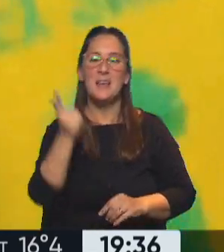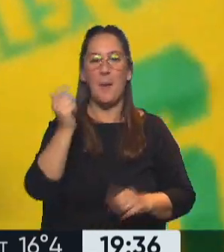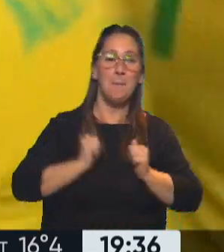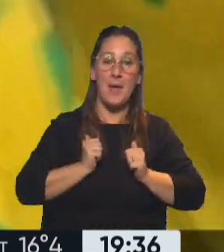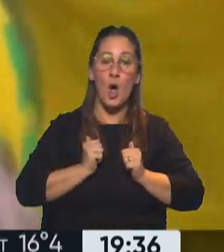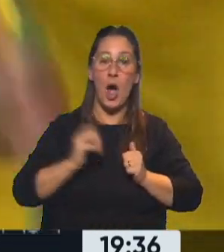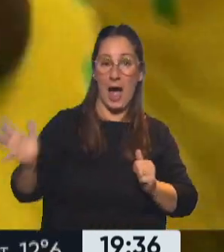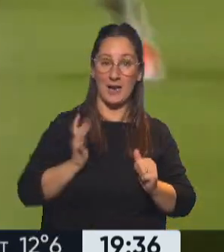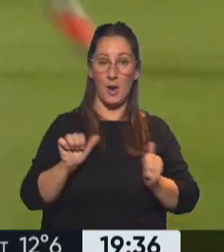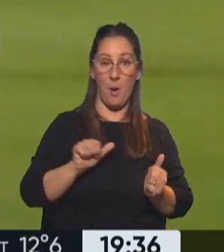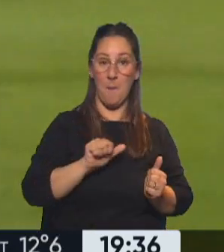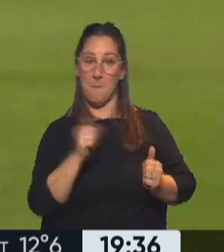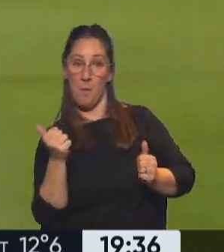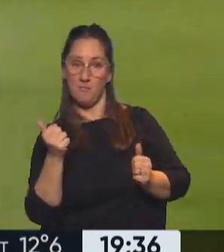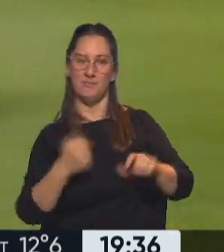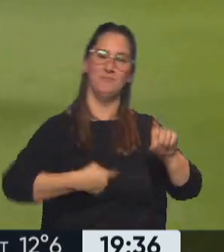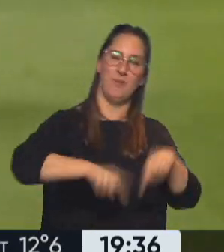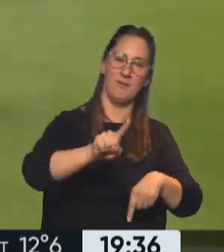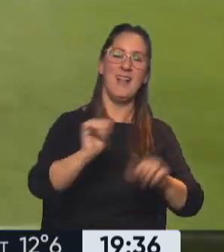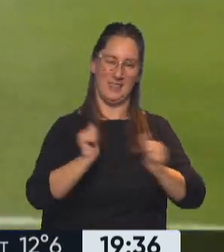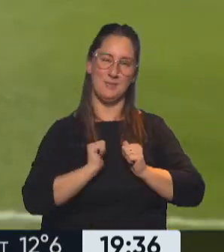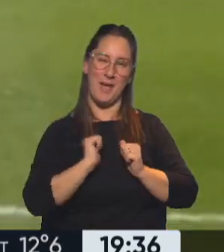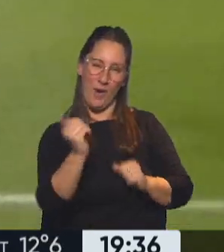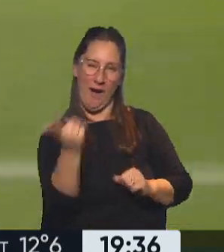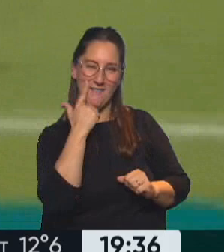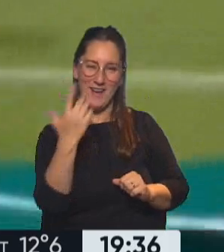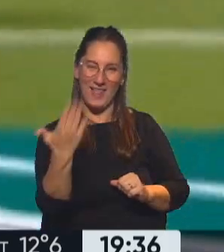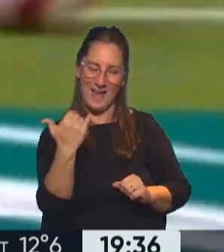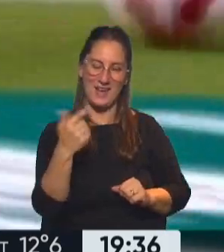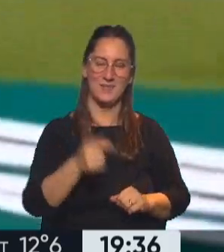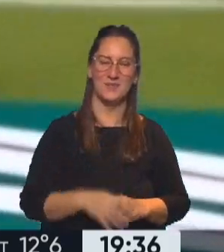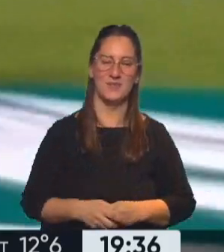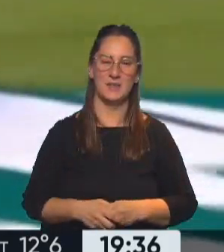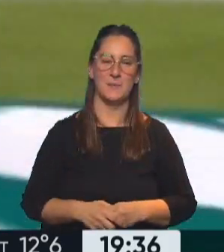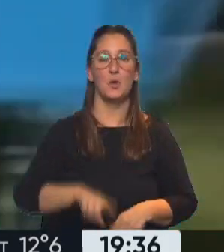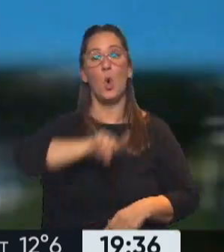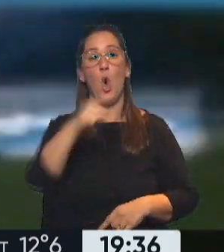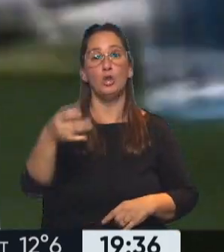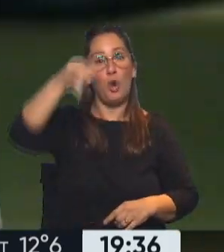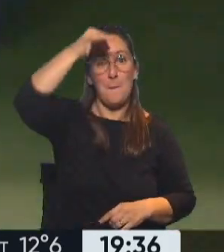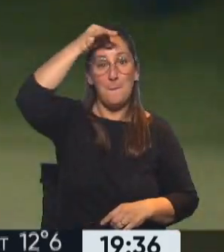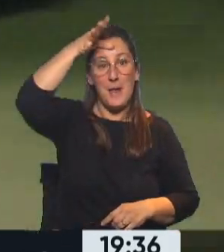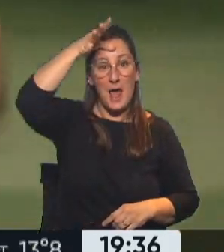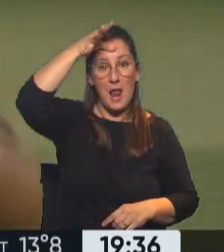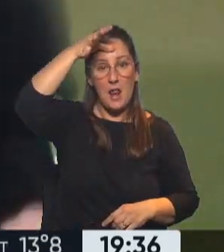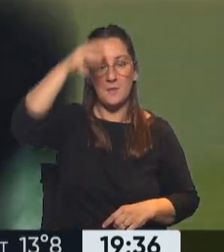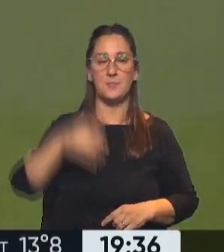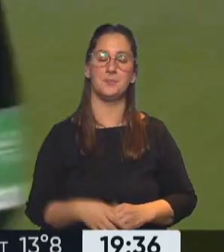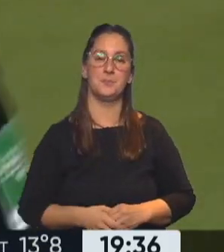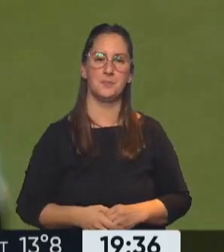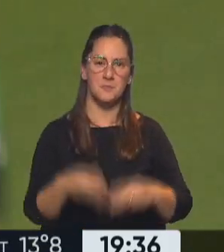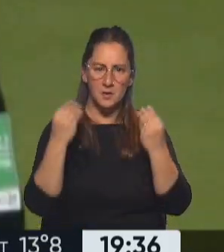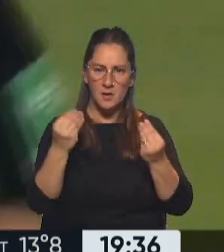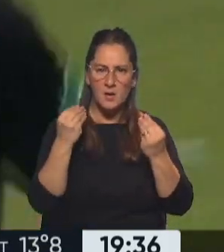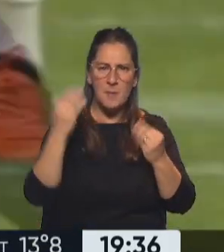Lo estaba mirando, lo estaba mirando. Te espero, ¿viste? Te espero, vení. Te espero. Otro penal. Uy, no. Sí, no, pero ¿qué le pasó a